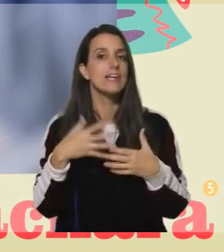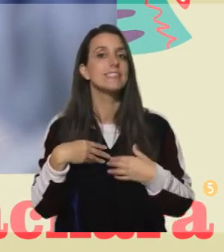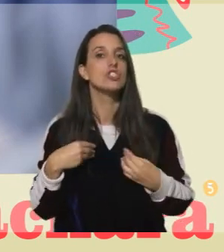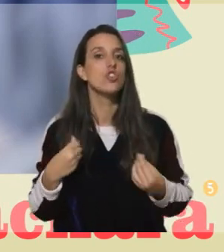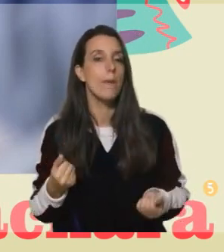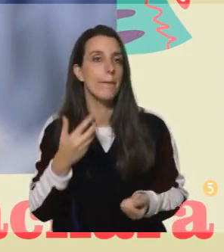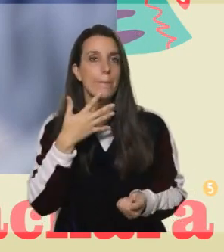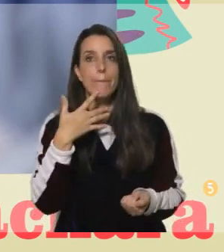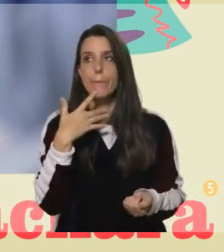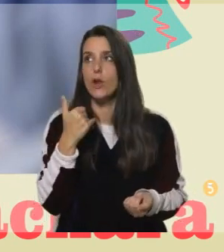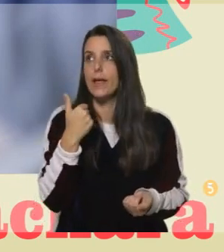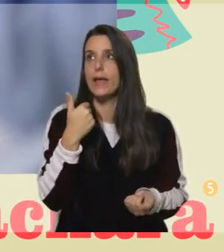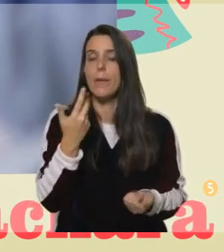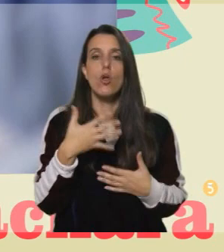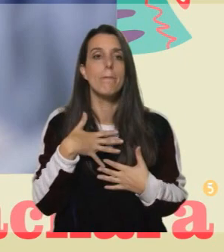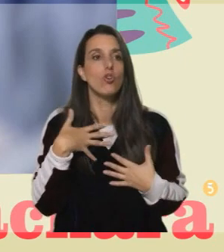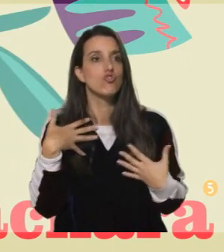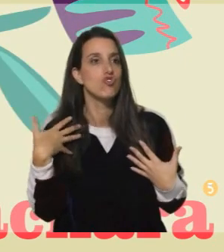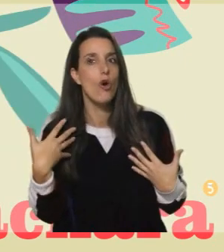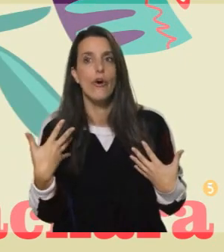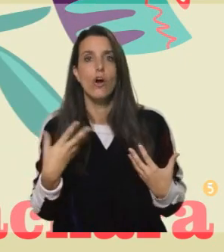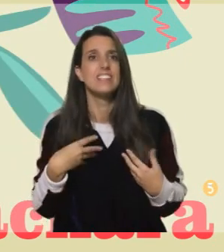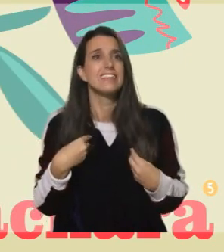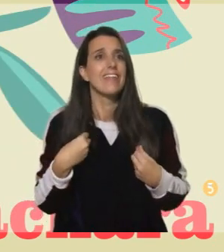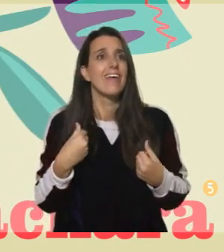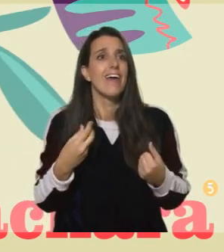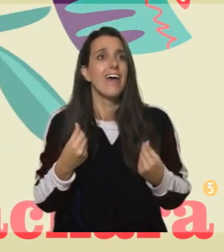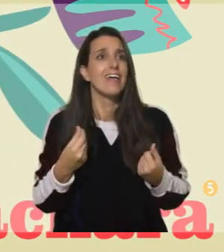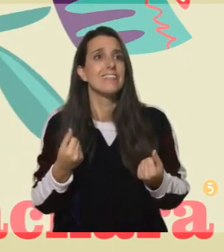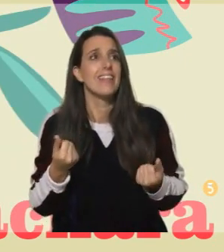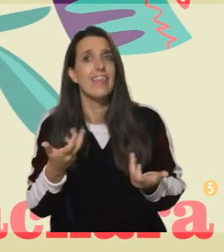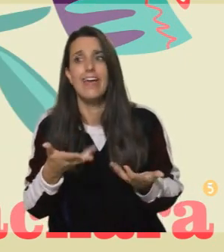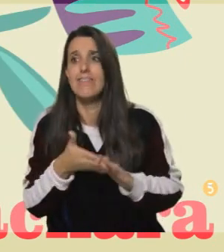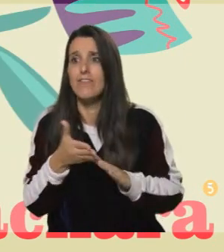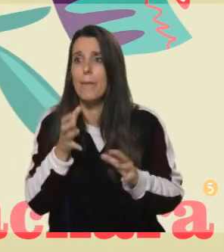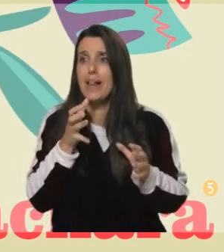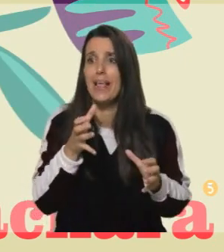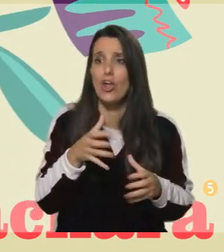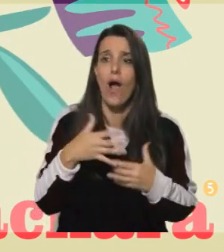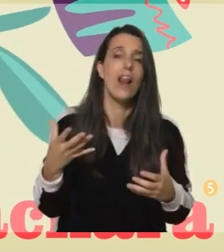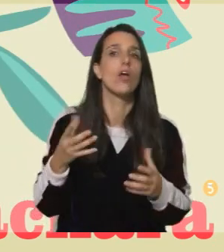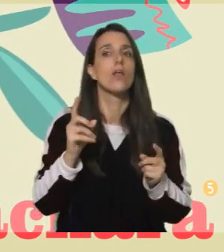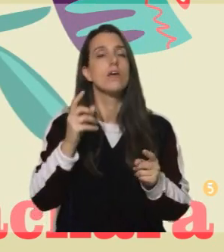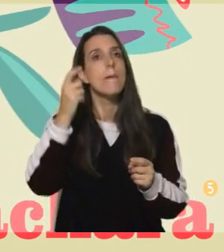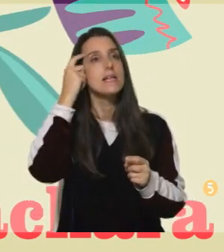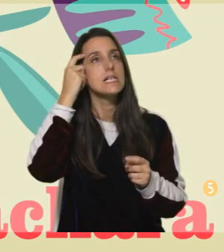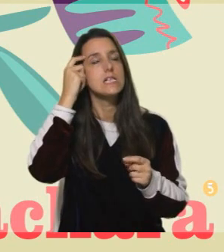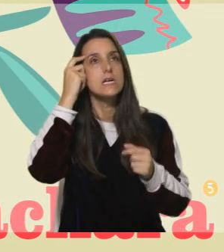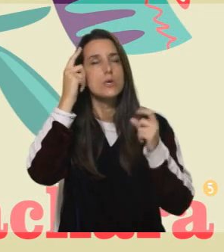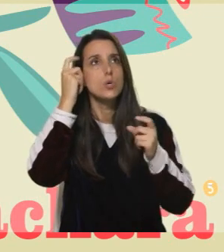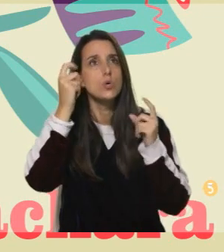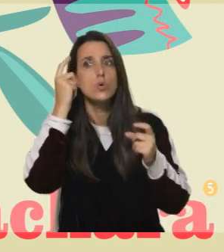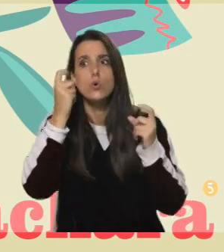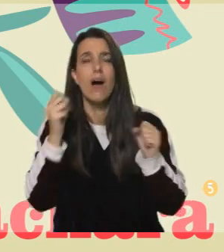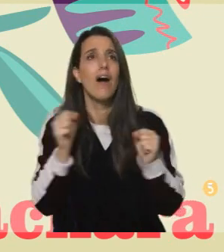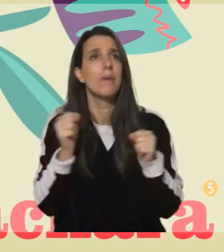pueden ser ya sea desde las emociones como esa sensación que vos decías estar fuera de la realidad del peligro que ahí vemos el pensamiento al cual decíamos